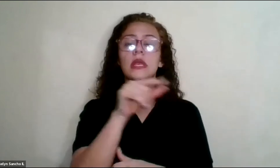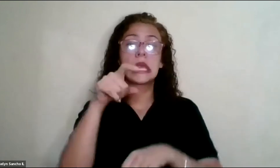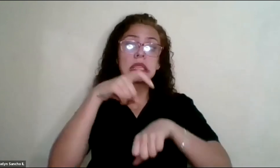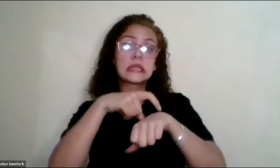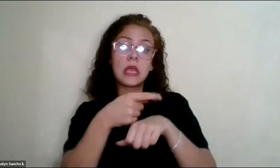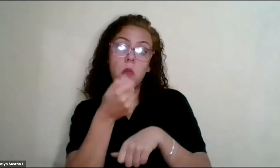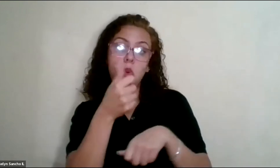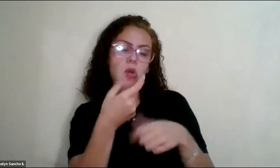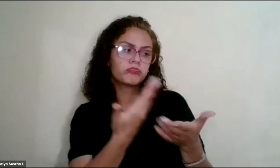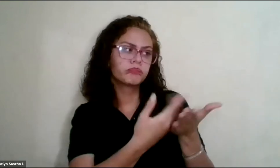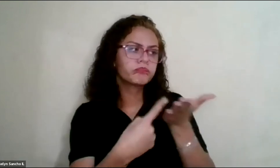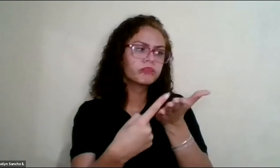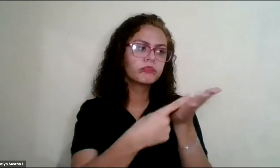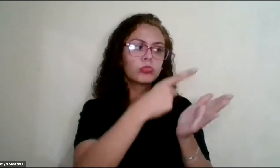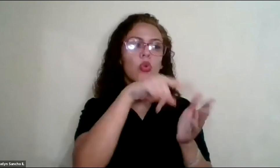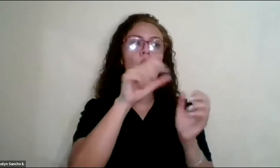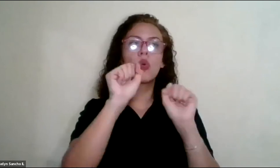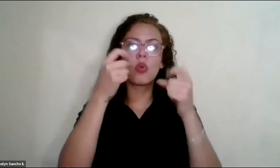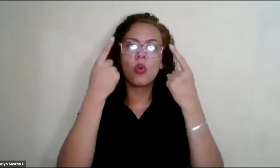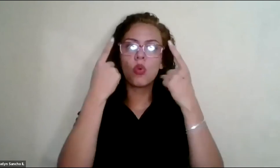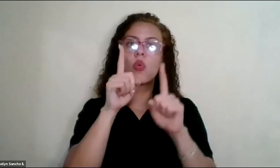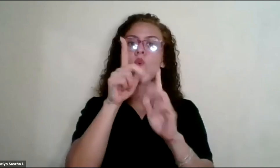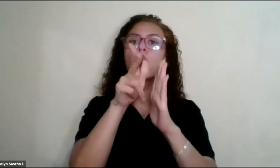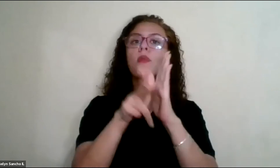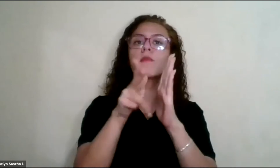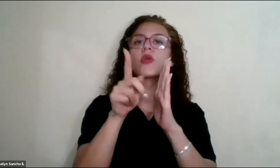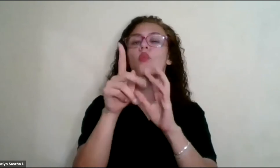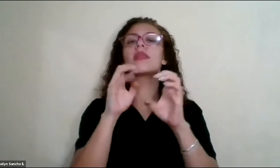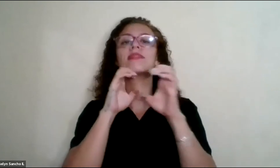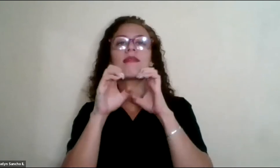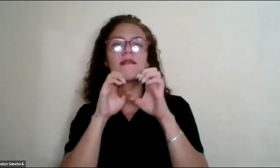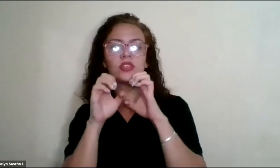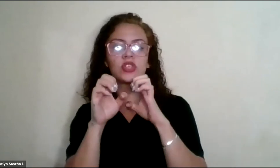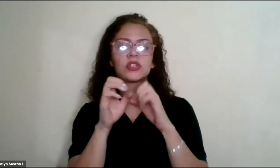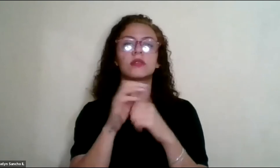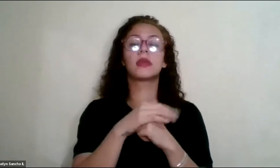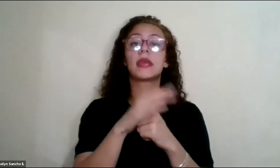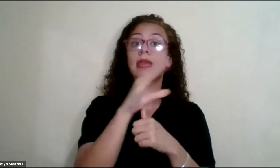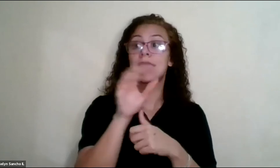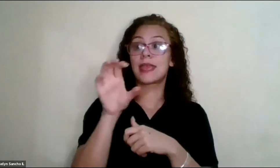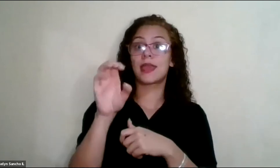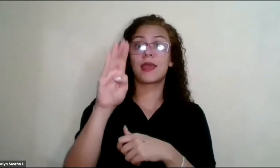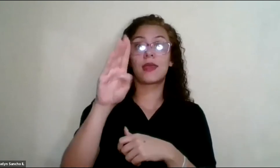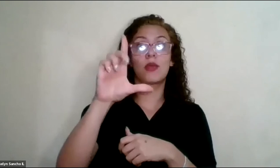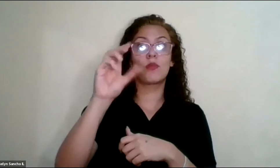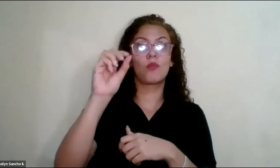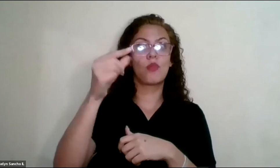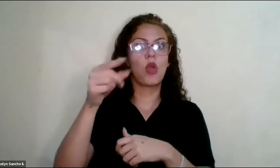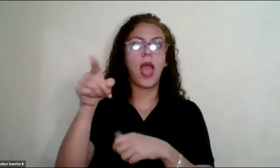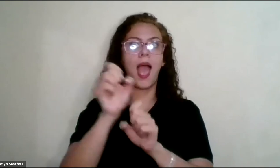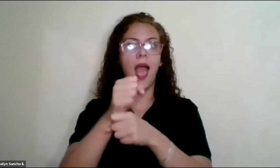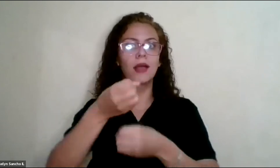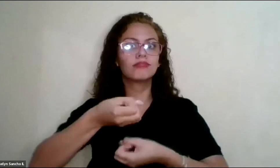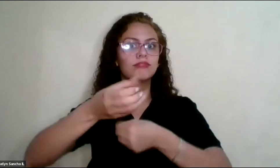estuvimos revisando, lograron encontrar un video de una entrevista y el blogspot de ella, donde ella hace publicaciones. Entonces,